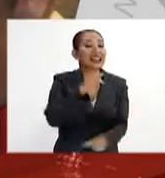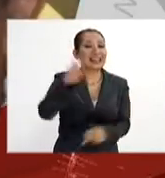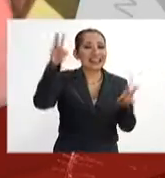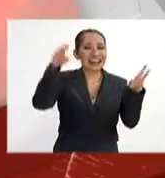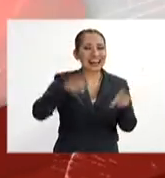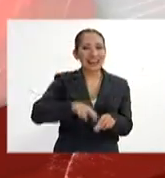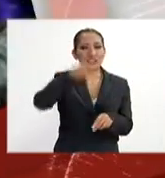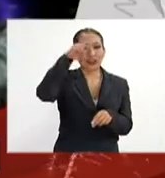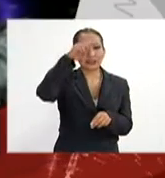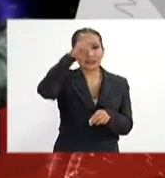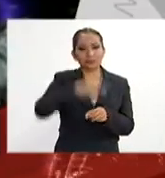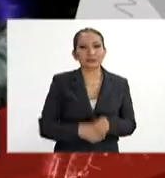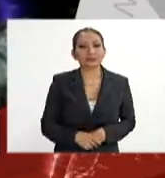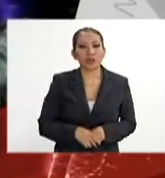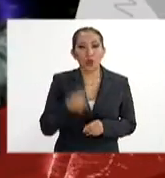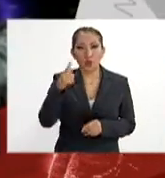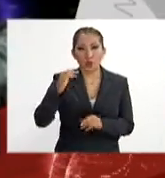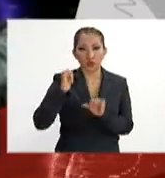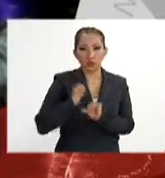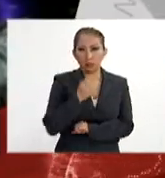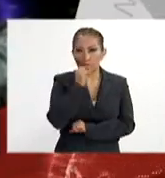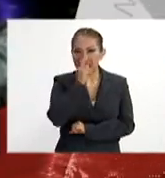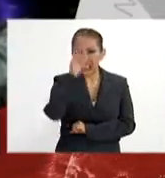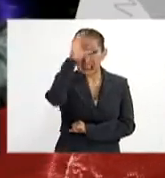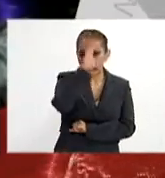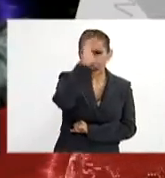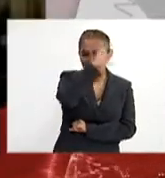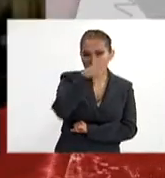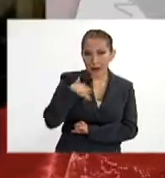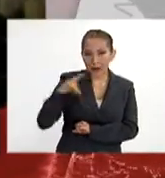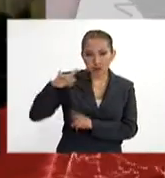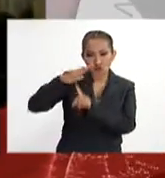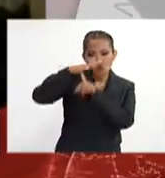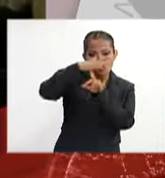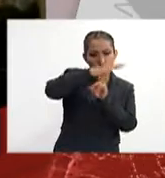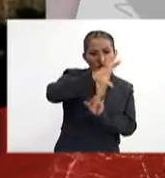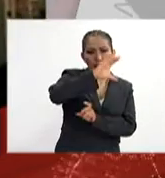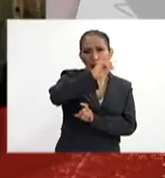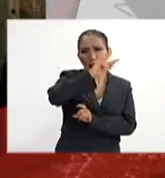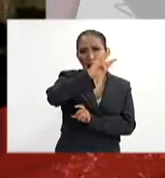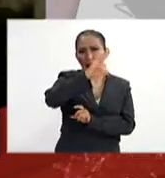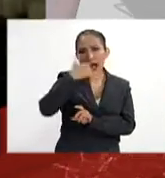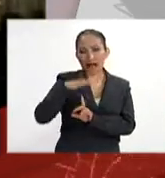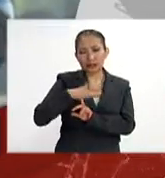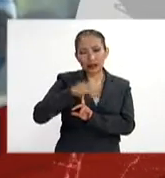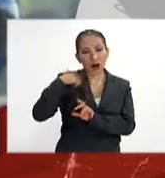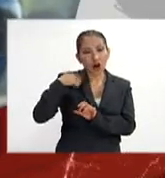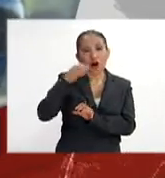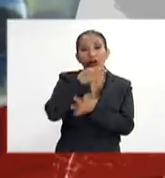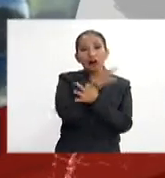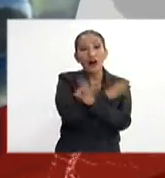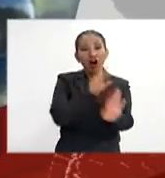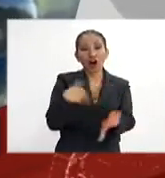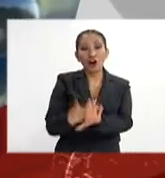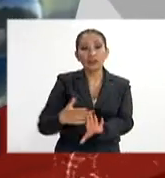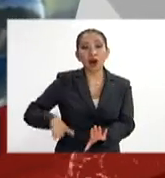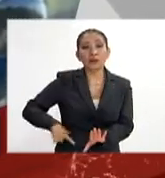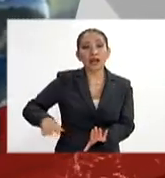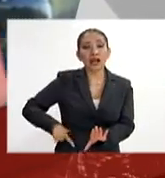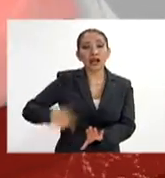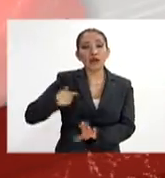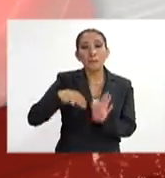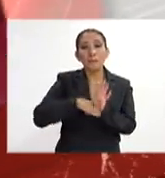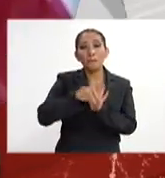norte. Un elemento de la policía científica sobrevuela Caracas en un helicóptero con un mensaje contra el gobierno de